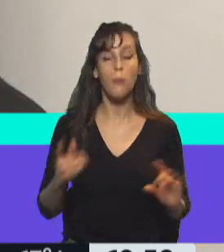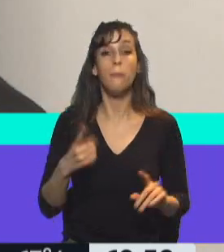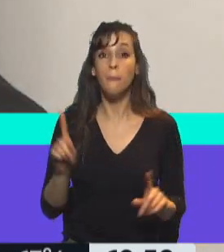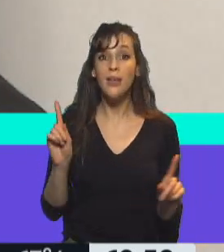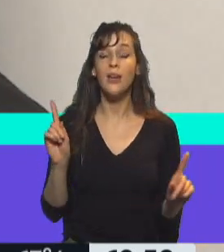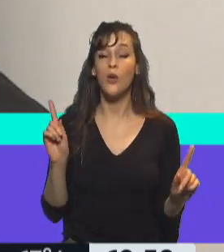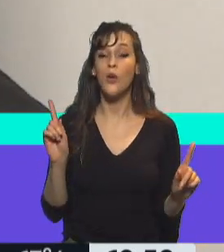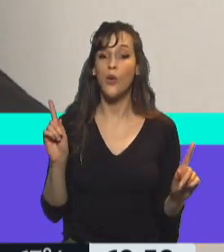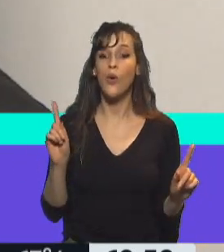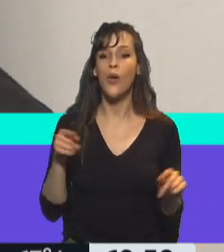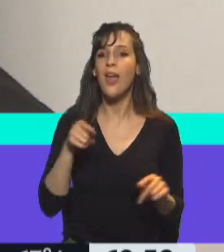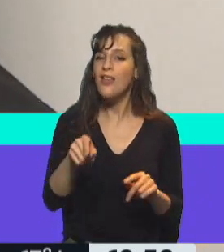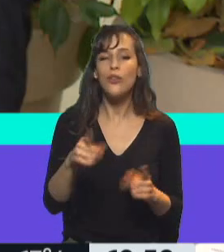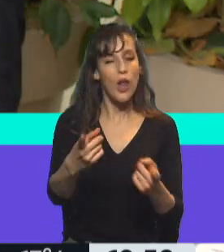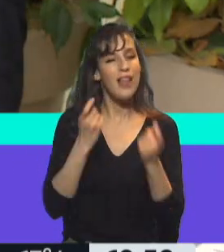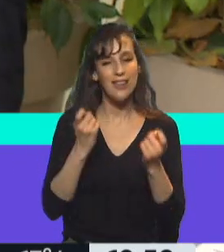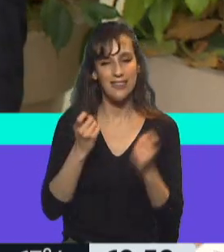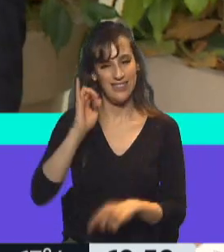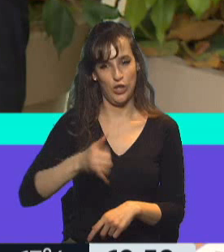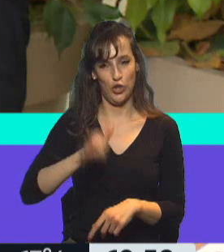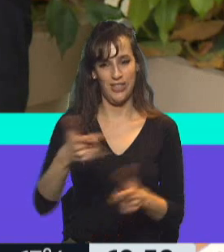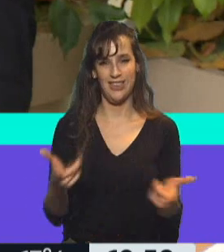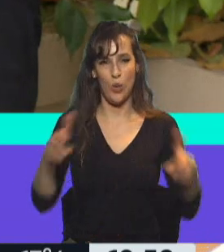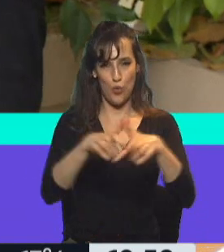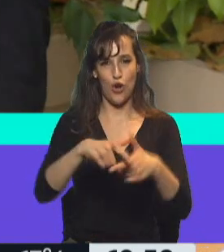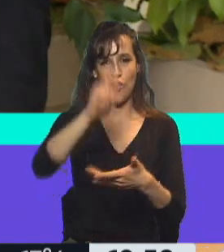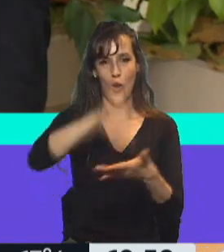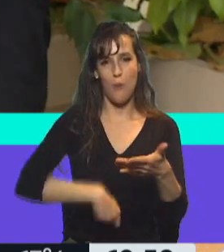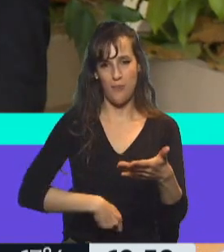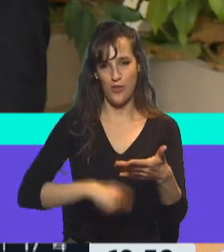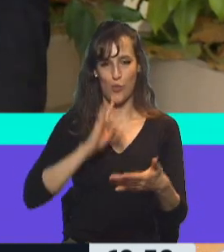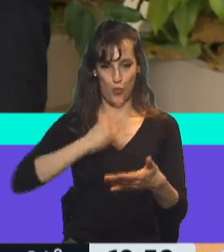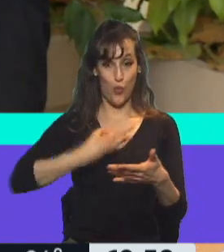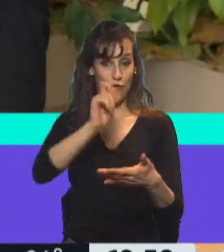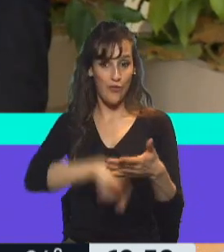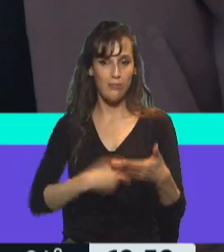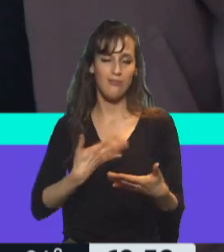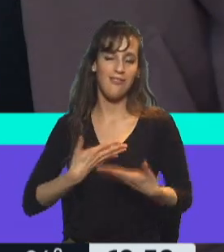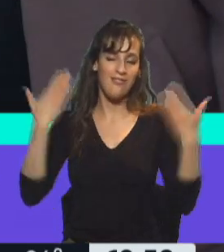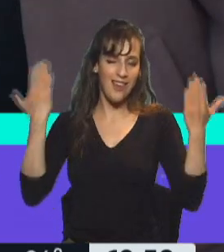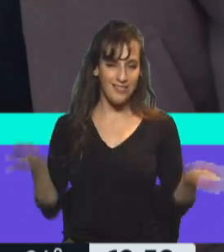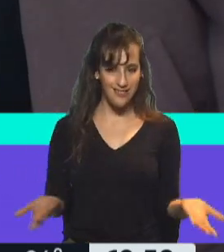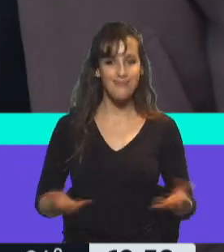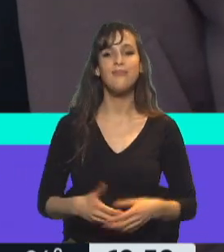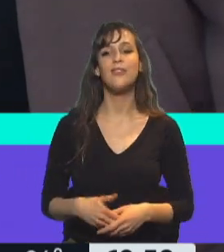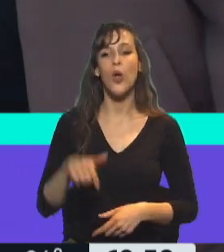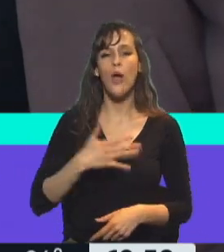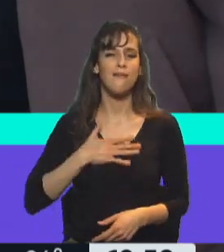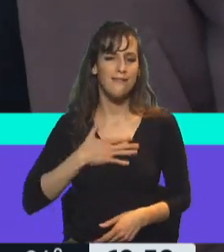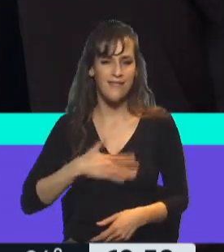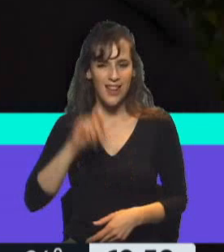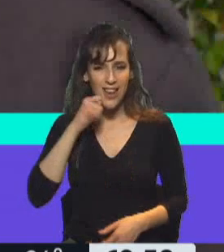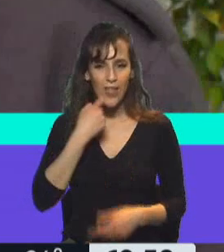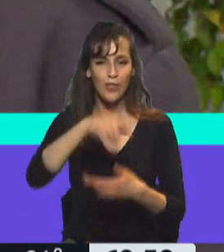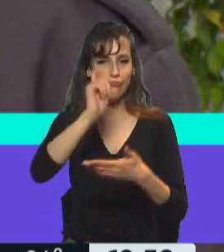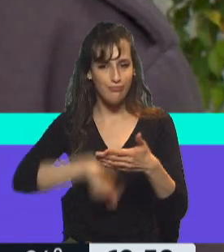de todo esto tenía que ser este marco, este convenio, y estoy muy contenta de haberlo firmado. Nosotros es una alegría enorme estar firmando este convenio para poder llevar